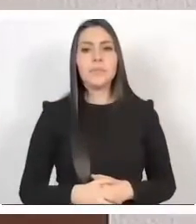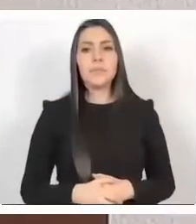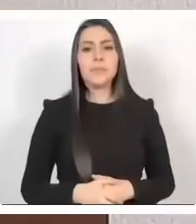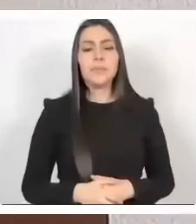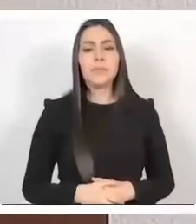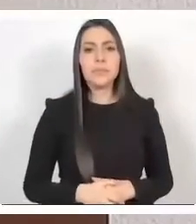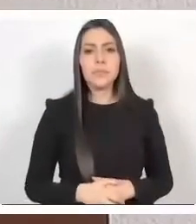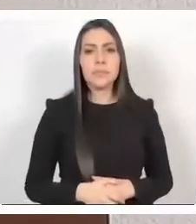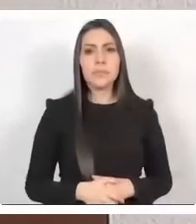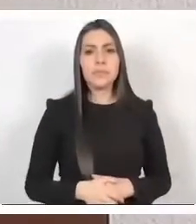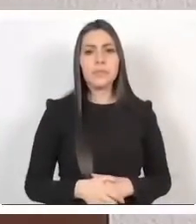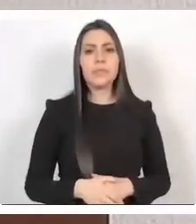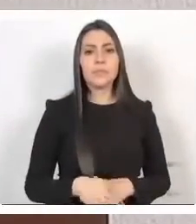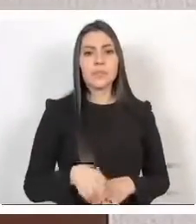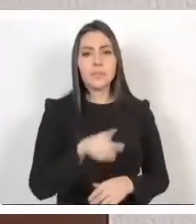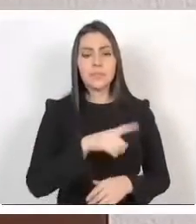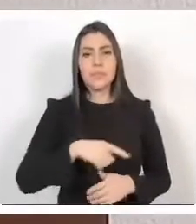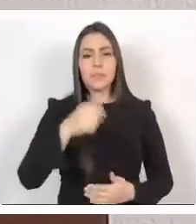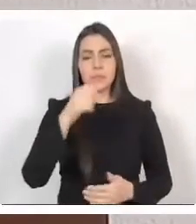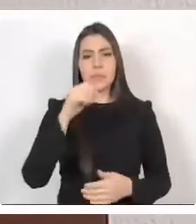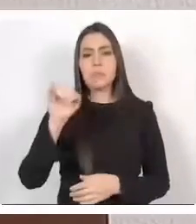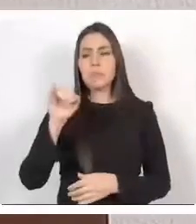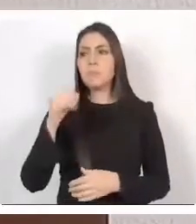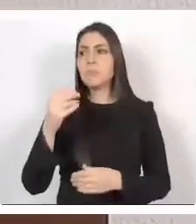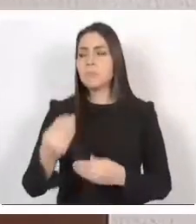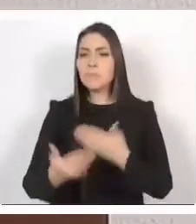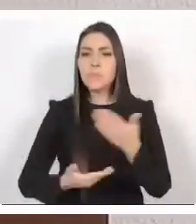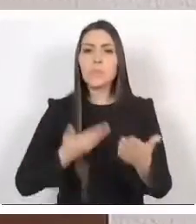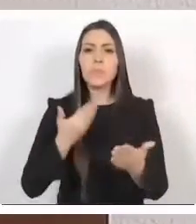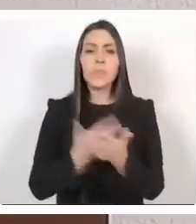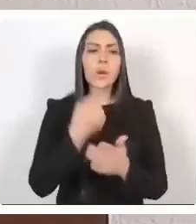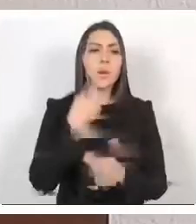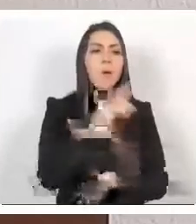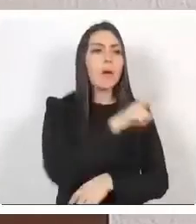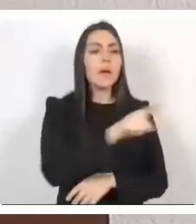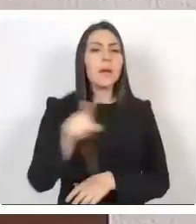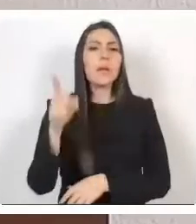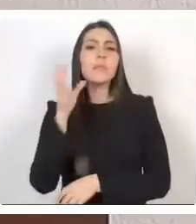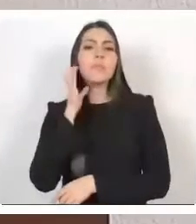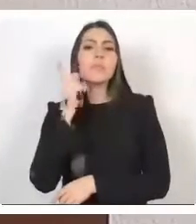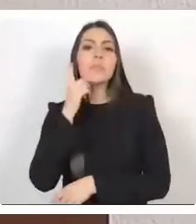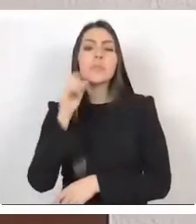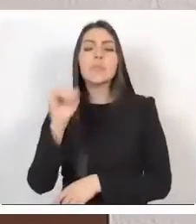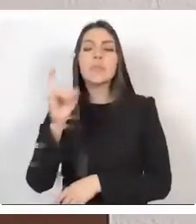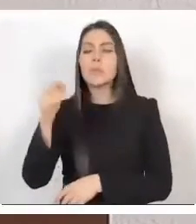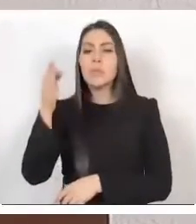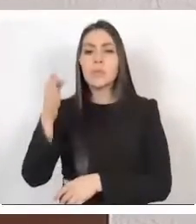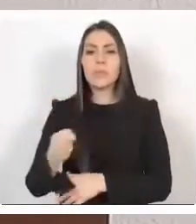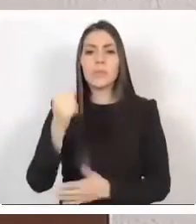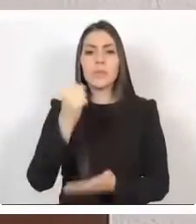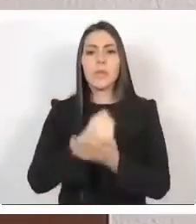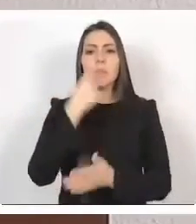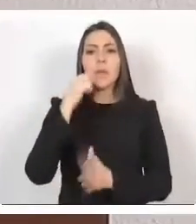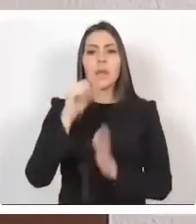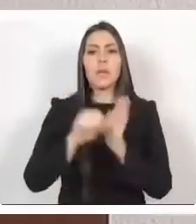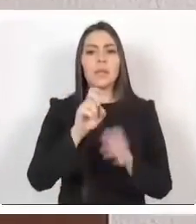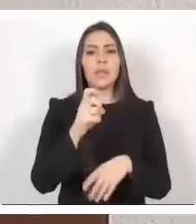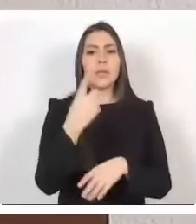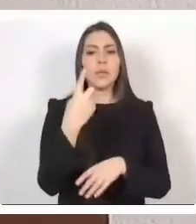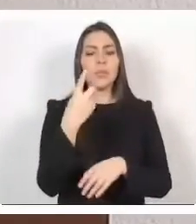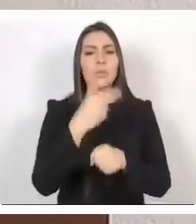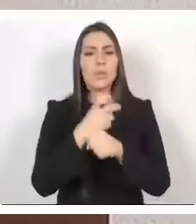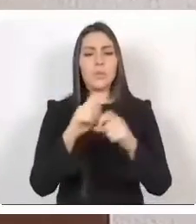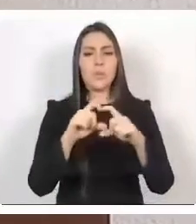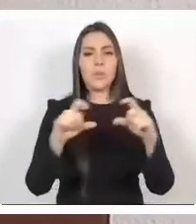la legislatura en ejercicio del derecho previsto en los artículos 51, fracción segunda, de la Constitución Política